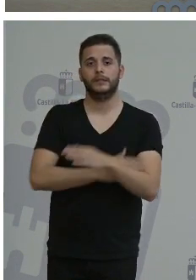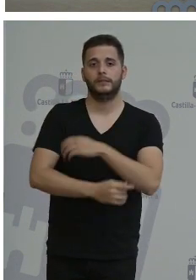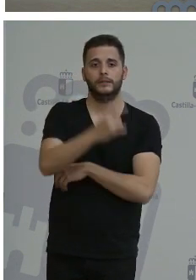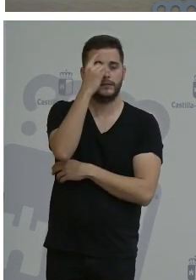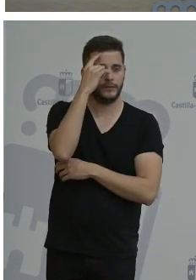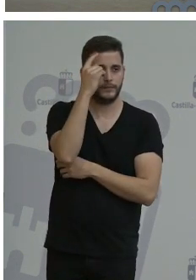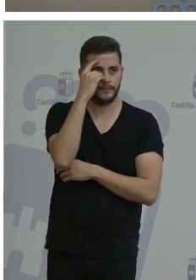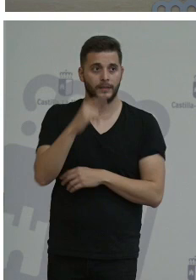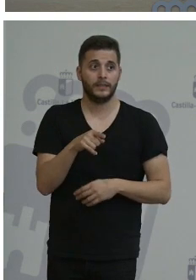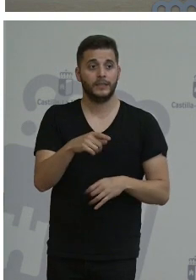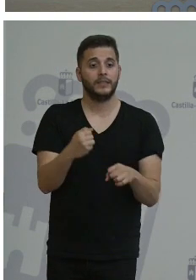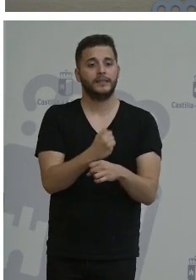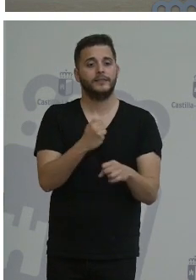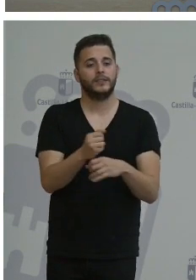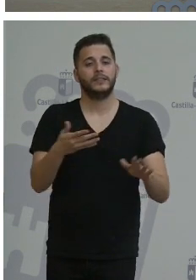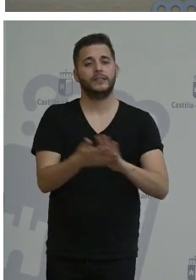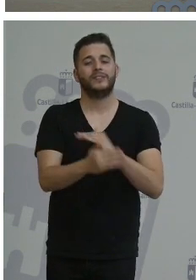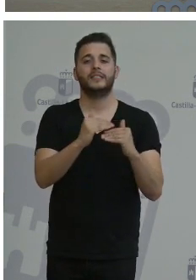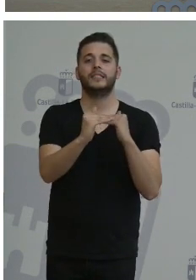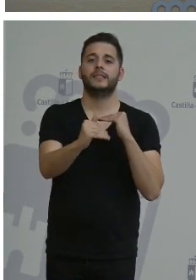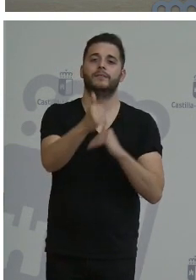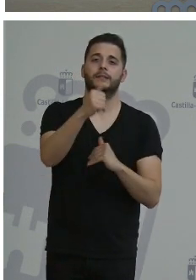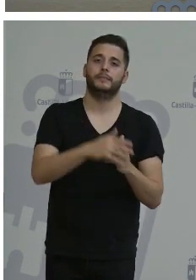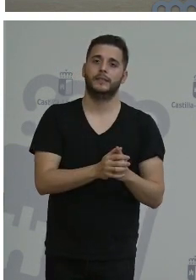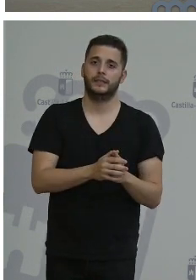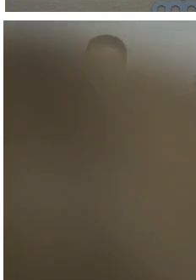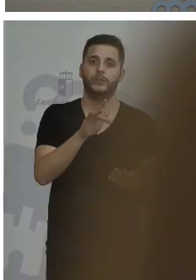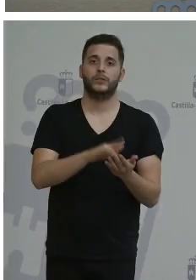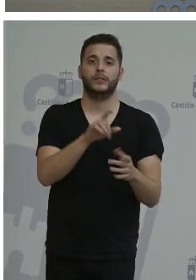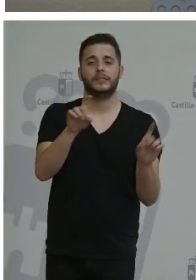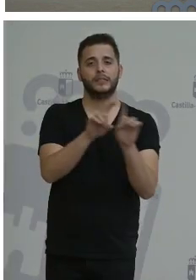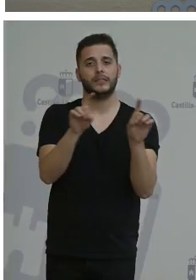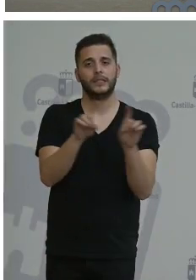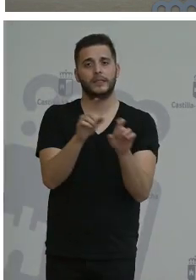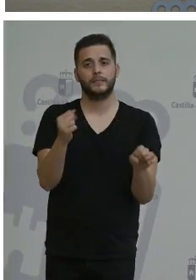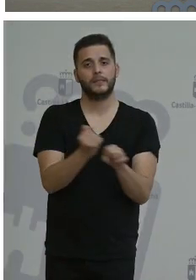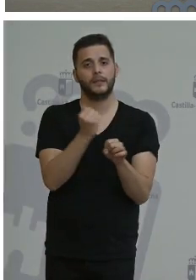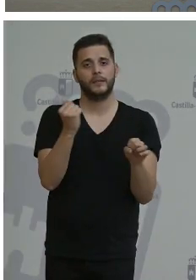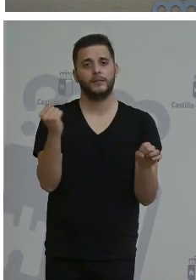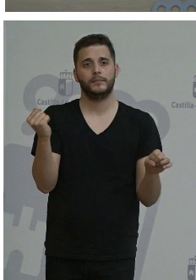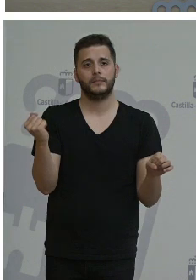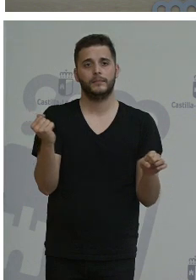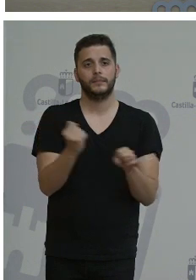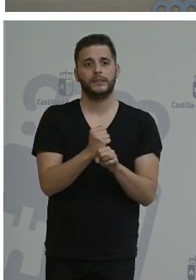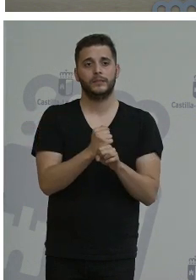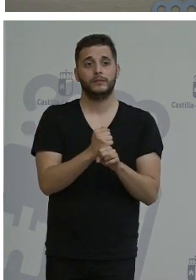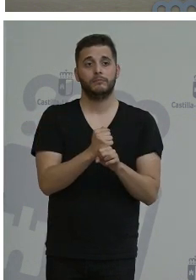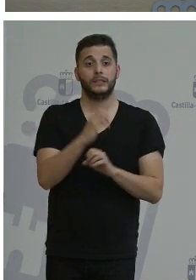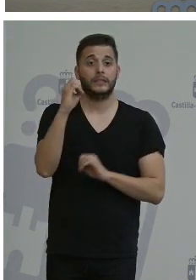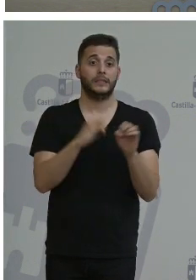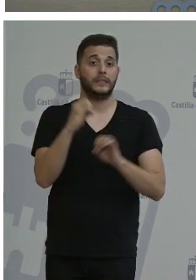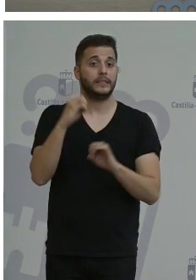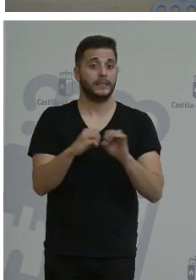trabajadores son más estables. Incluso en aquellos empleos que suelen tener tasas de rotación más altas,